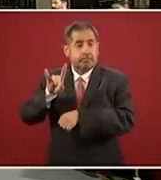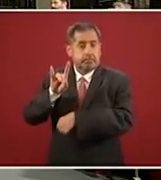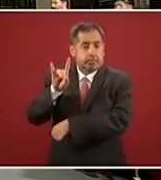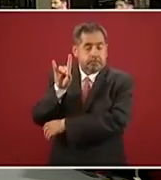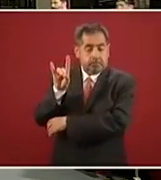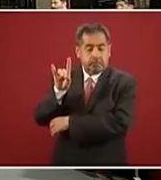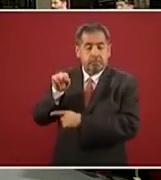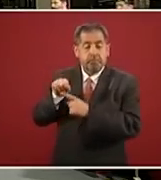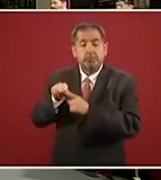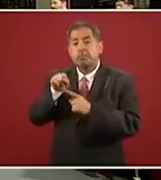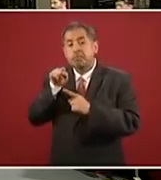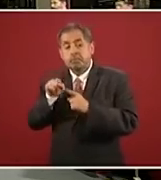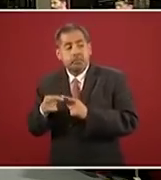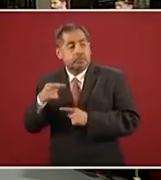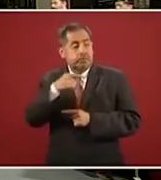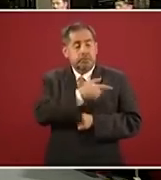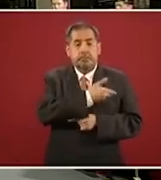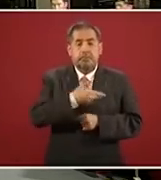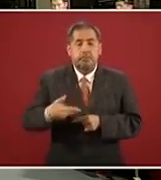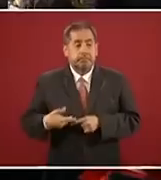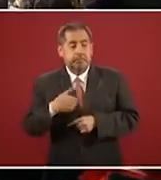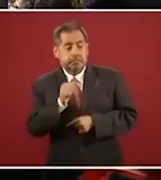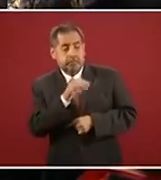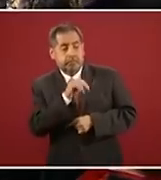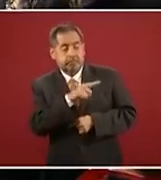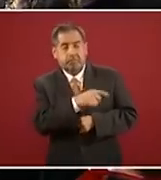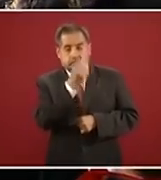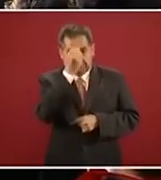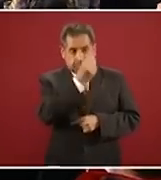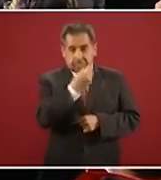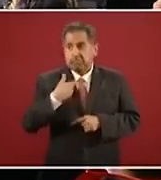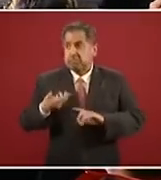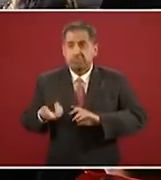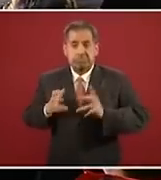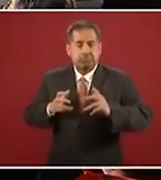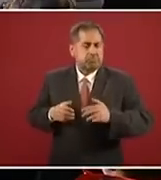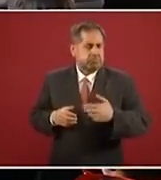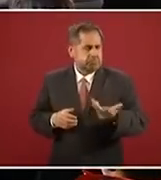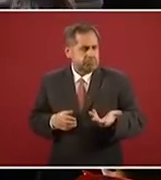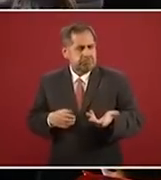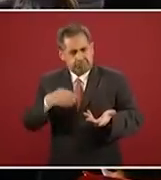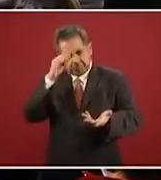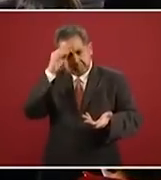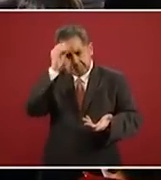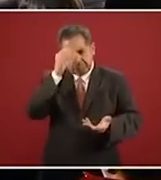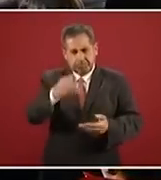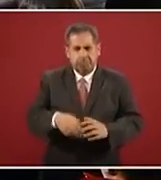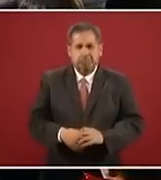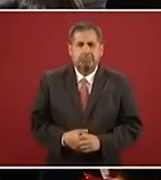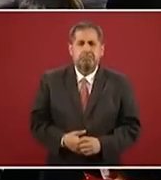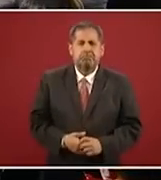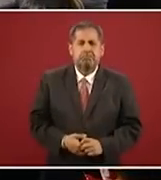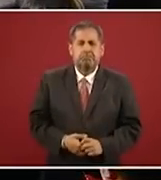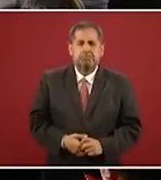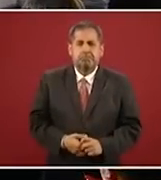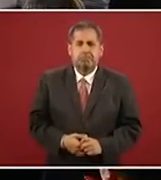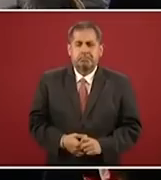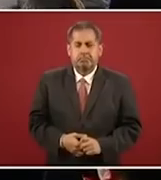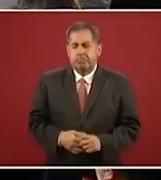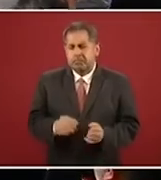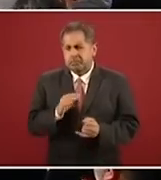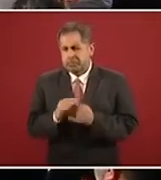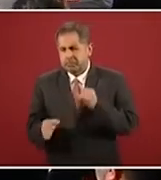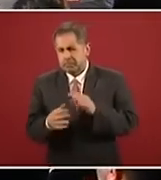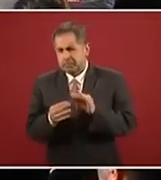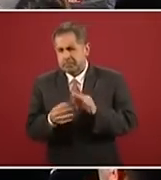del presidente lópez obrador se busca desestabilizar a bolivia tendrían algún comentario al respecto me repite es la última